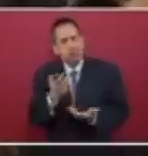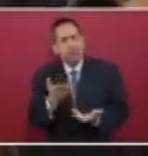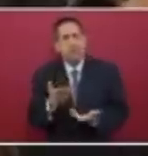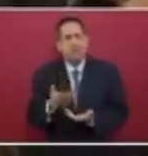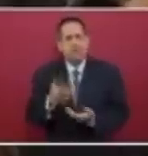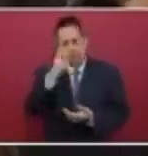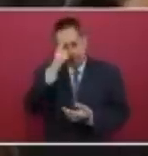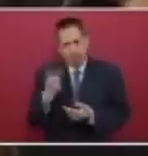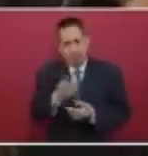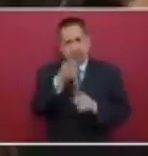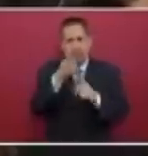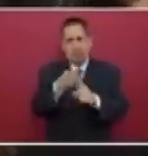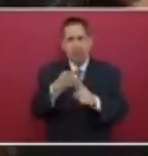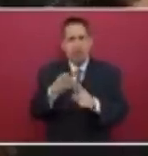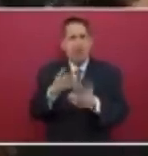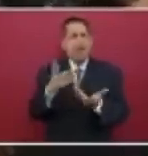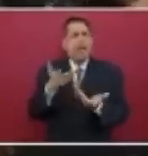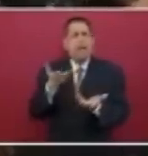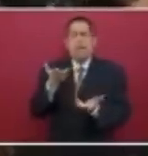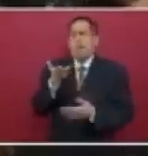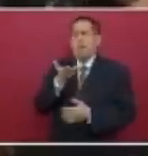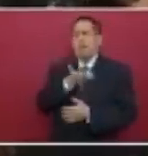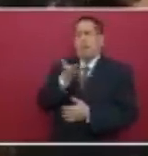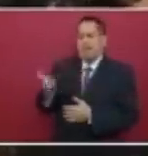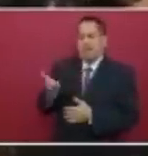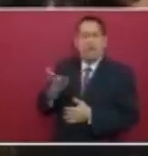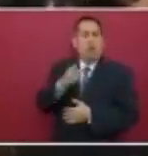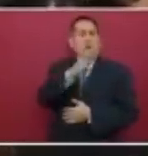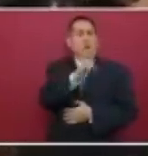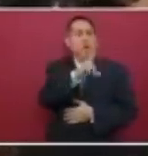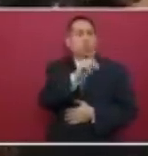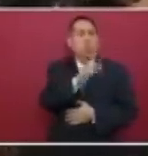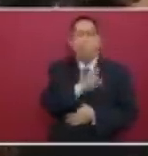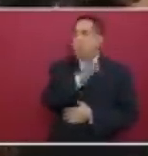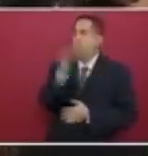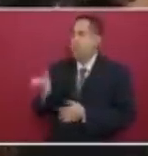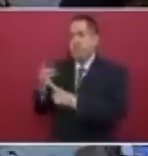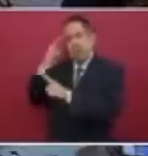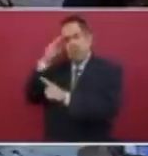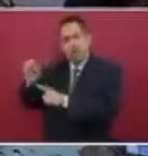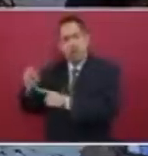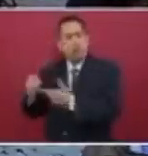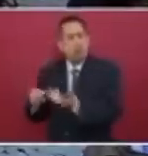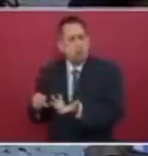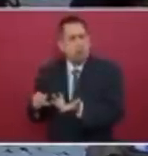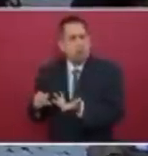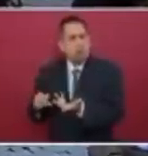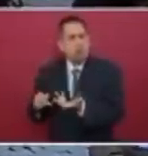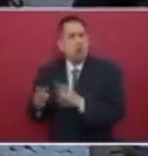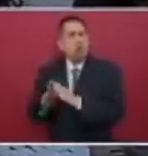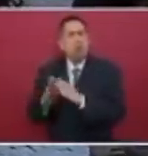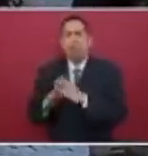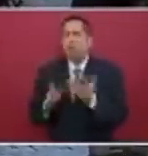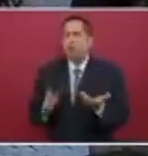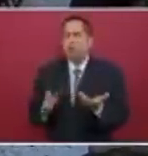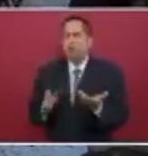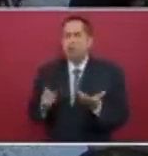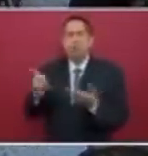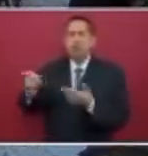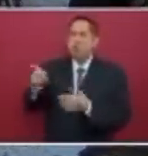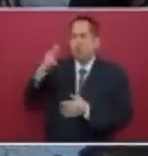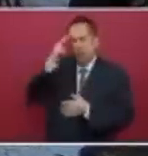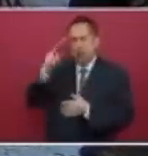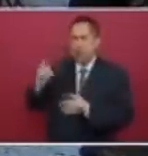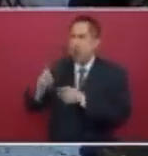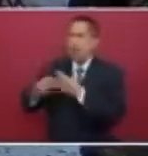para preguntar en eso y que ha pedido el gobierno maduro a méxico como a su papel en